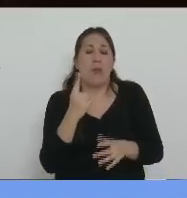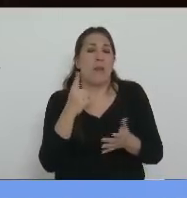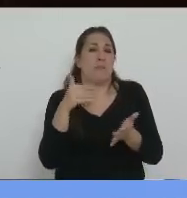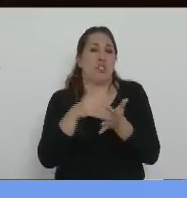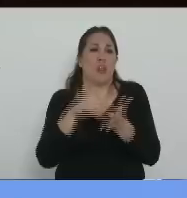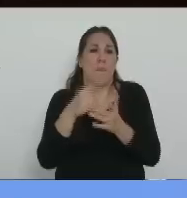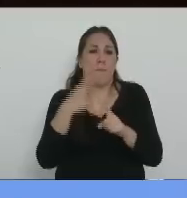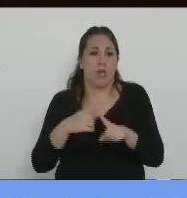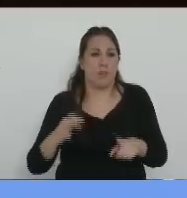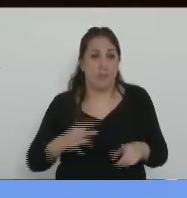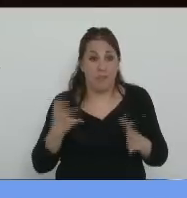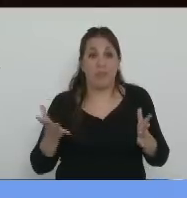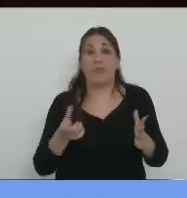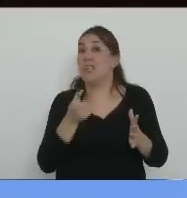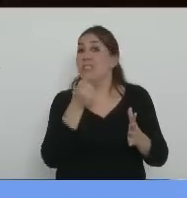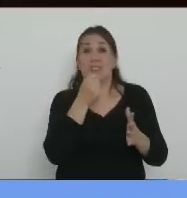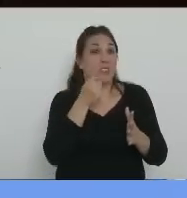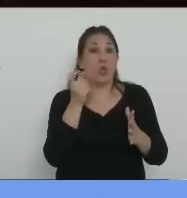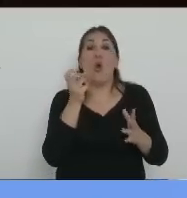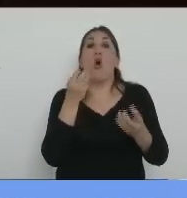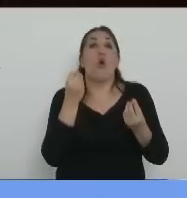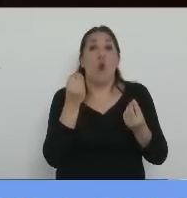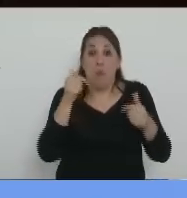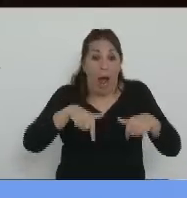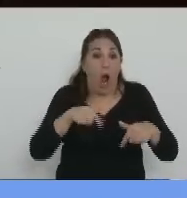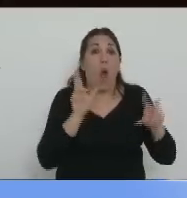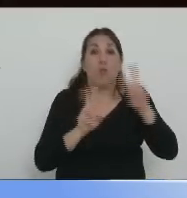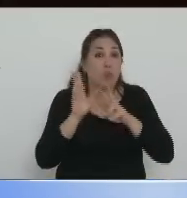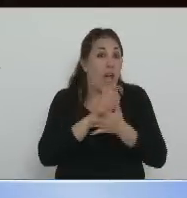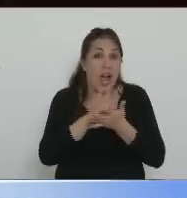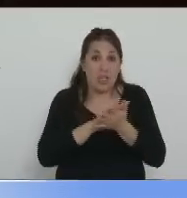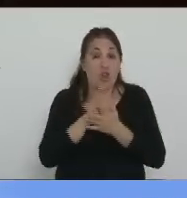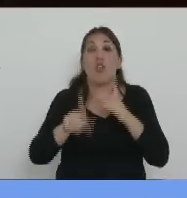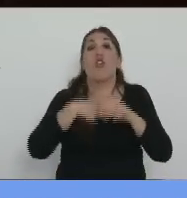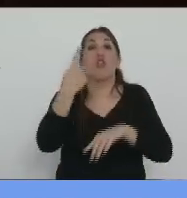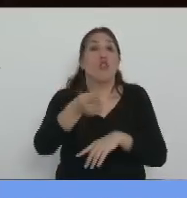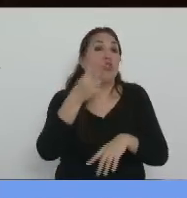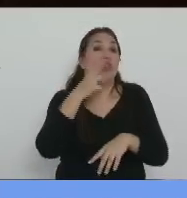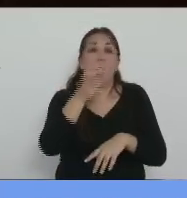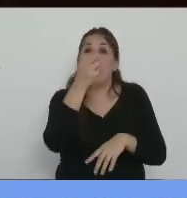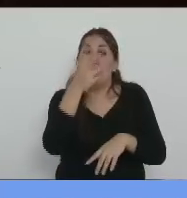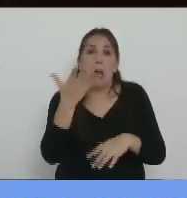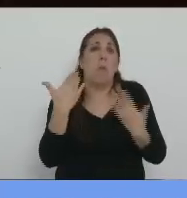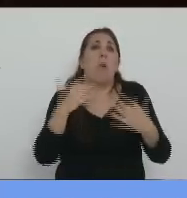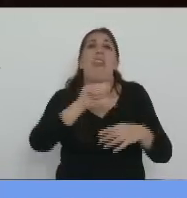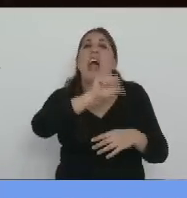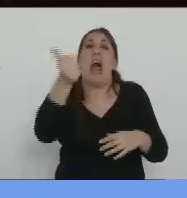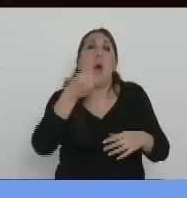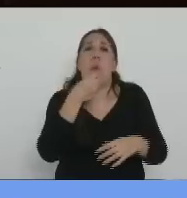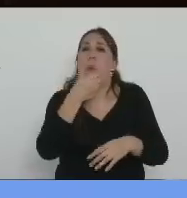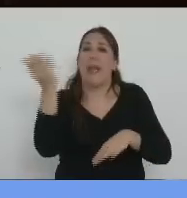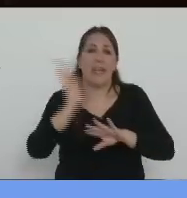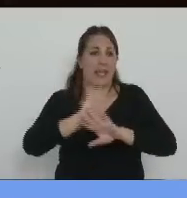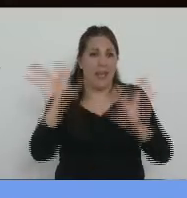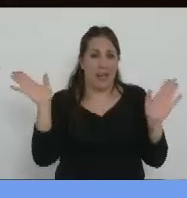año entonces si no empezamos a buscarle soluciones en 2023 puede ganar quien fuere la elección pero el